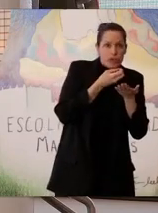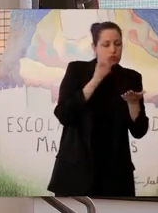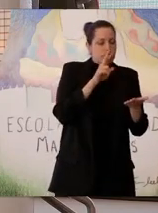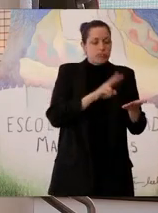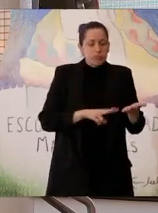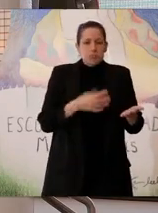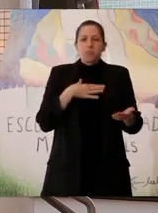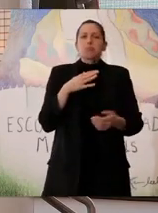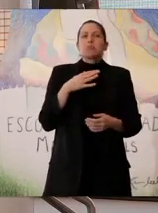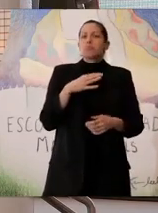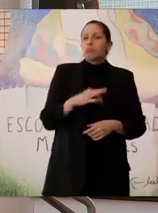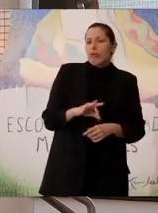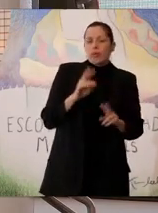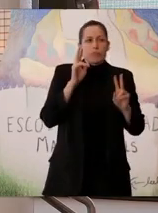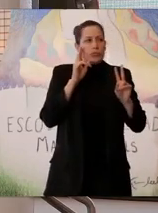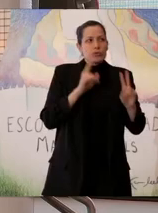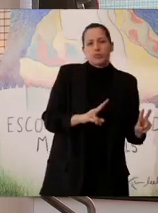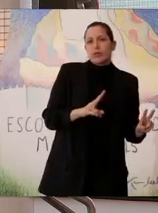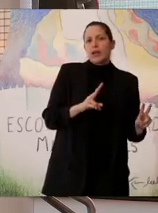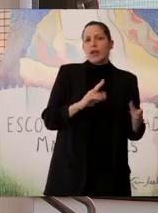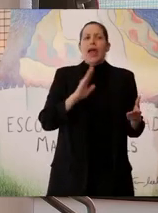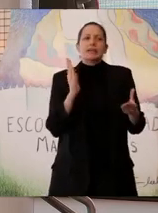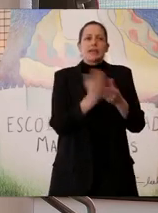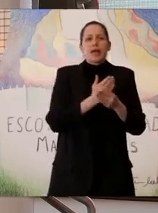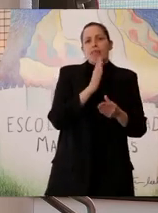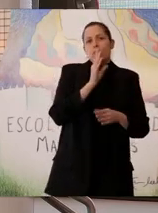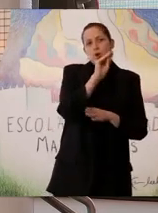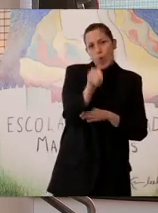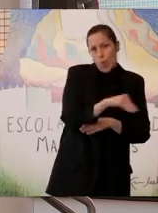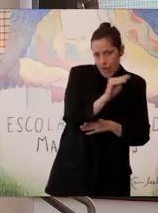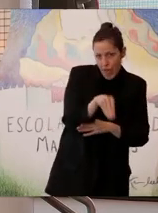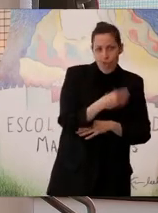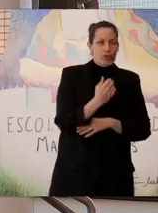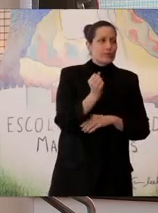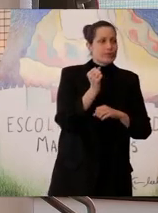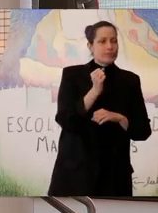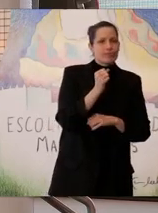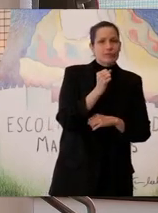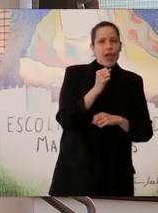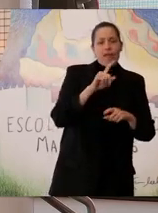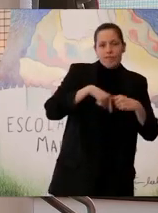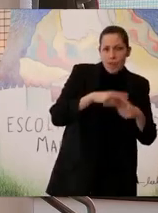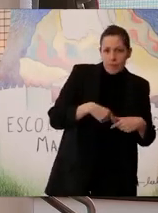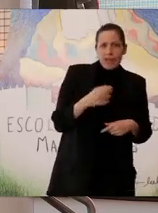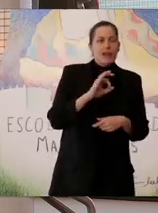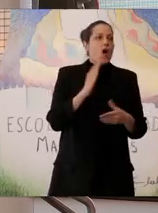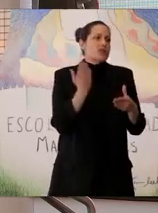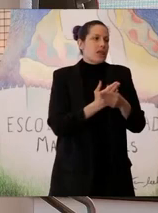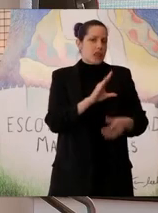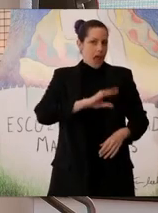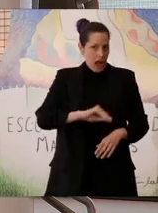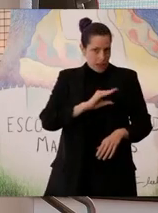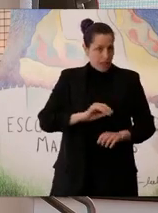familia, de familiares, las excedencias por cuidados de hijo, las excedencias de lactancia natural o